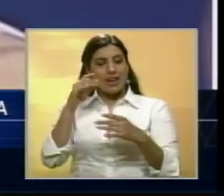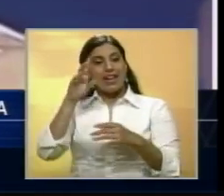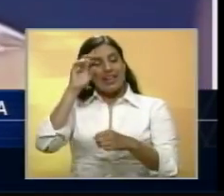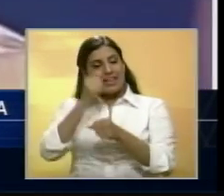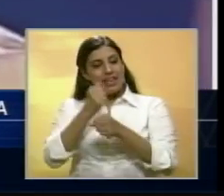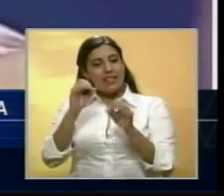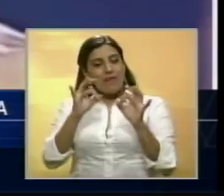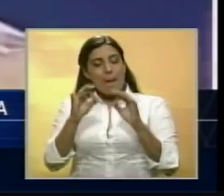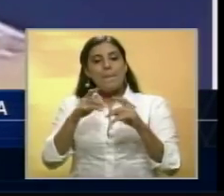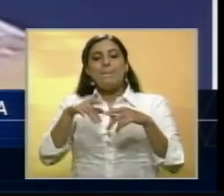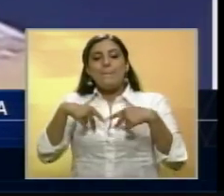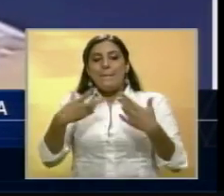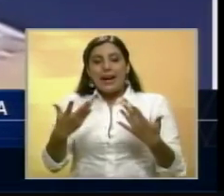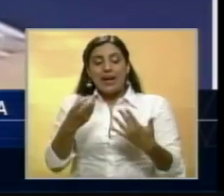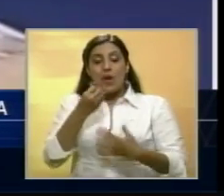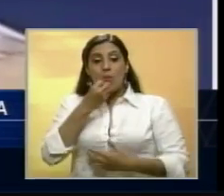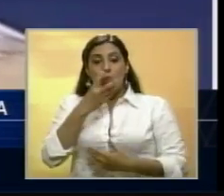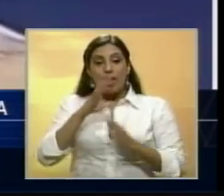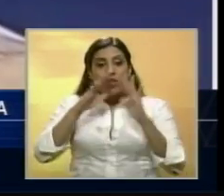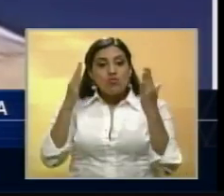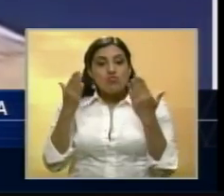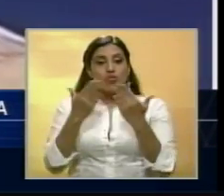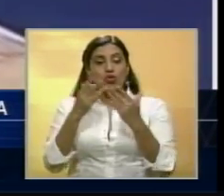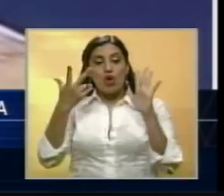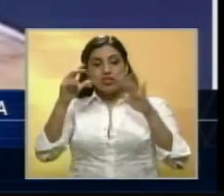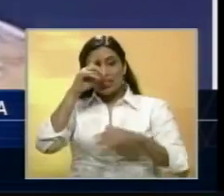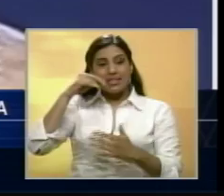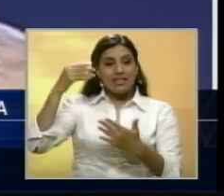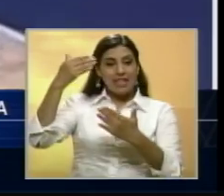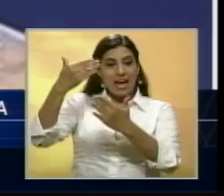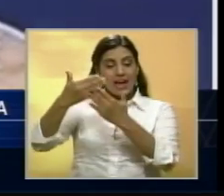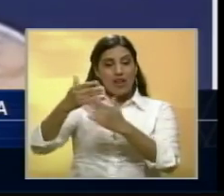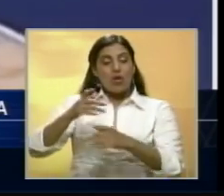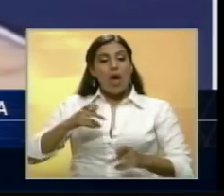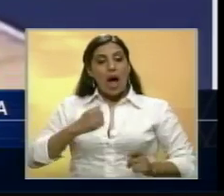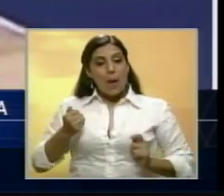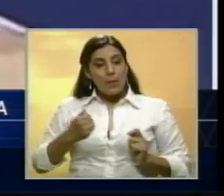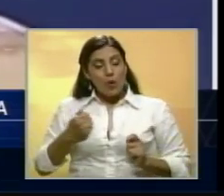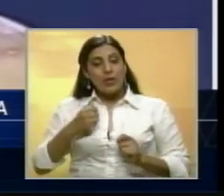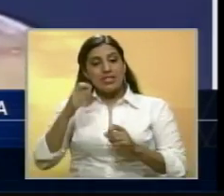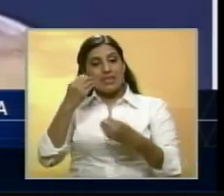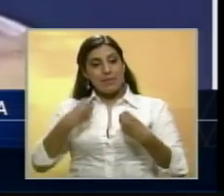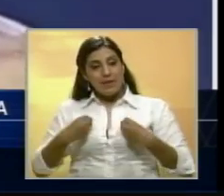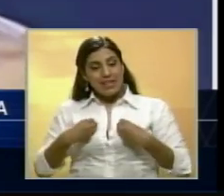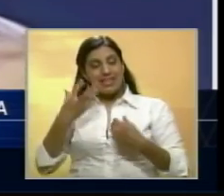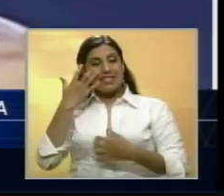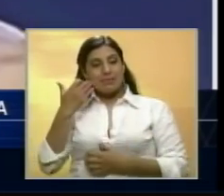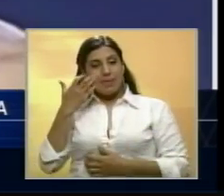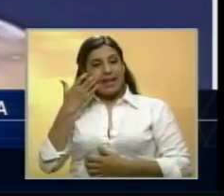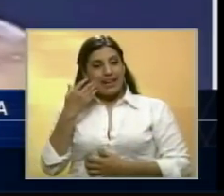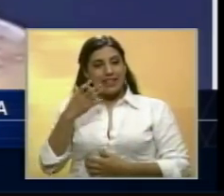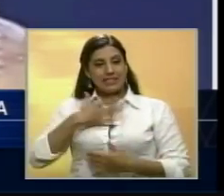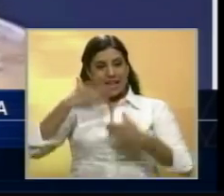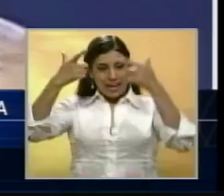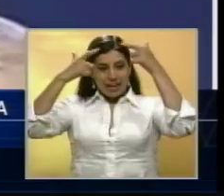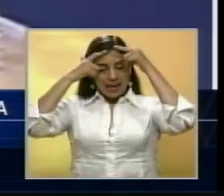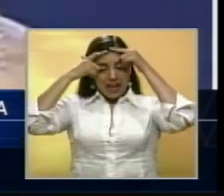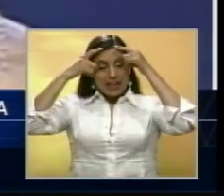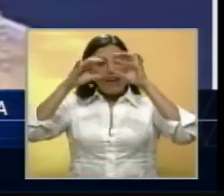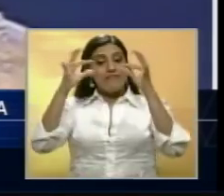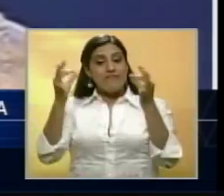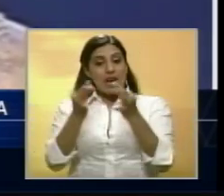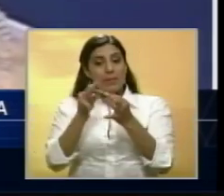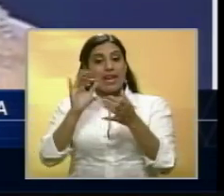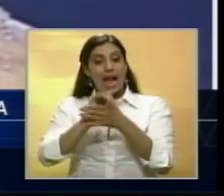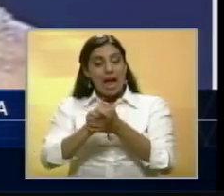encontraba preparando material para la vuelta al mundo en 80 años a propósito de su vida y sus experiencias como reina.